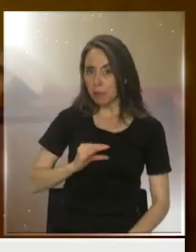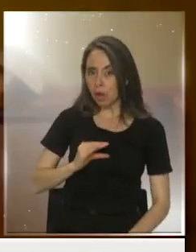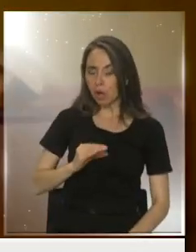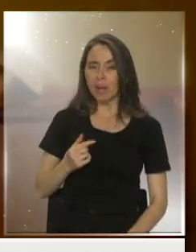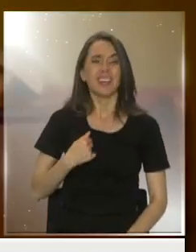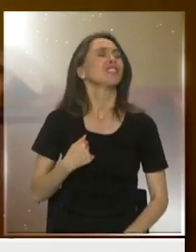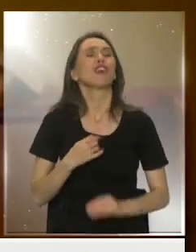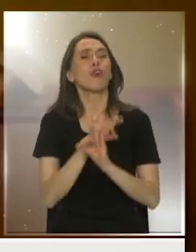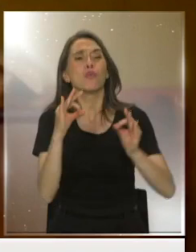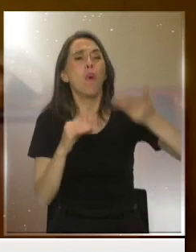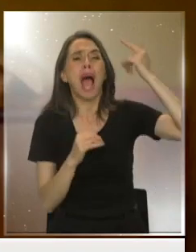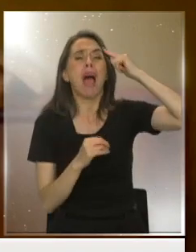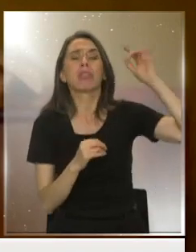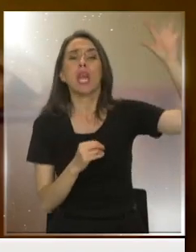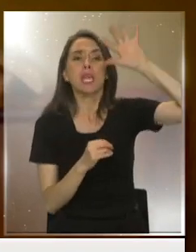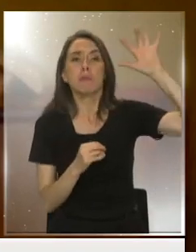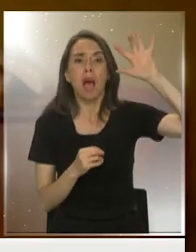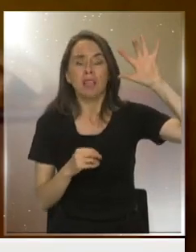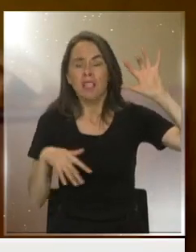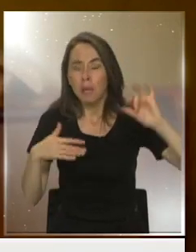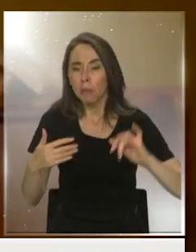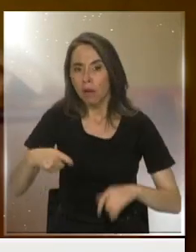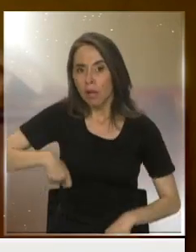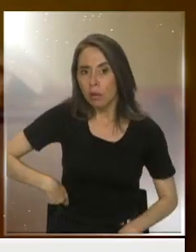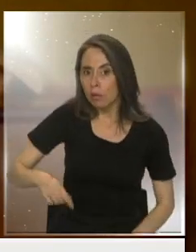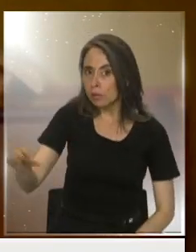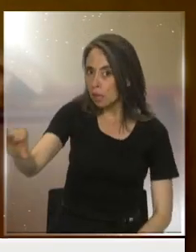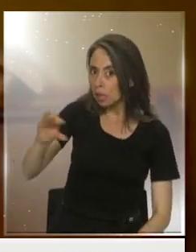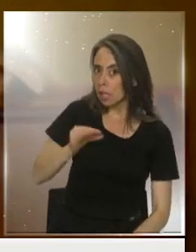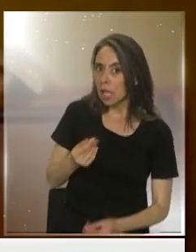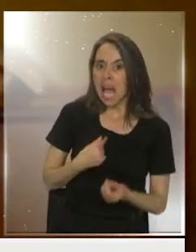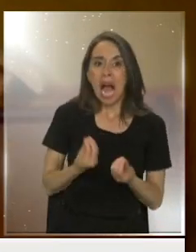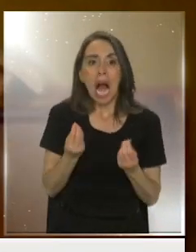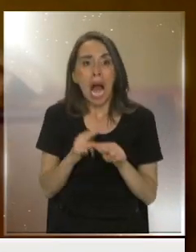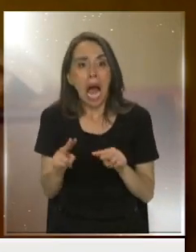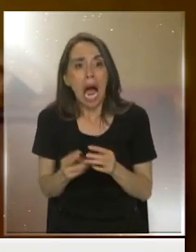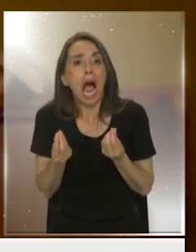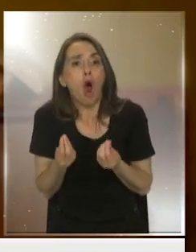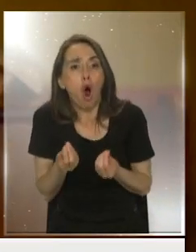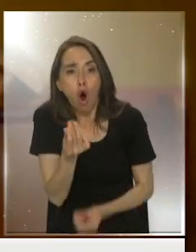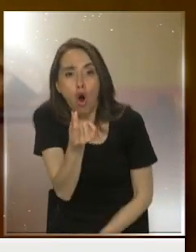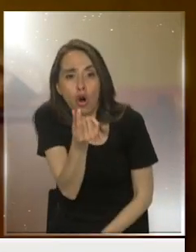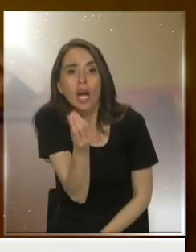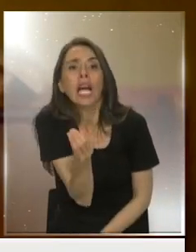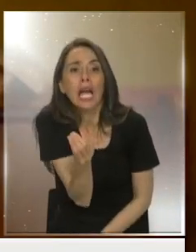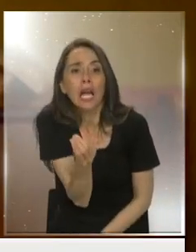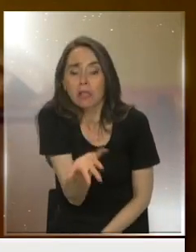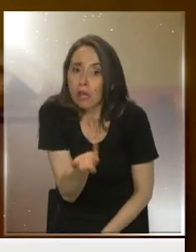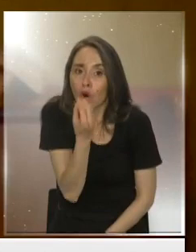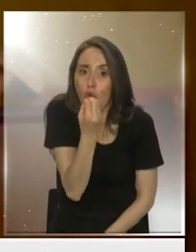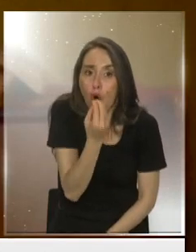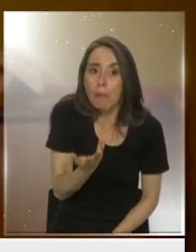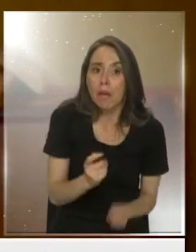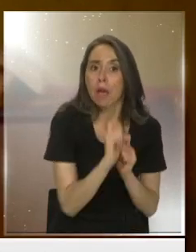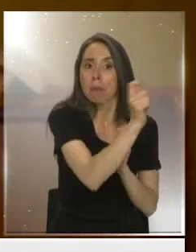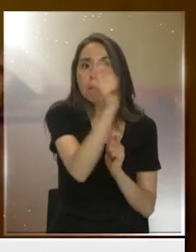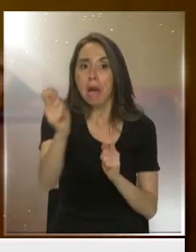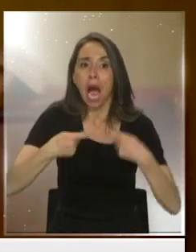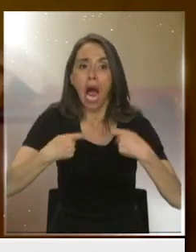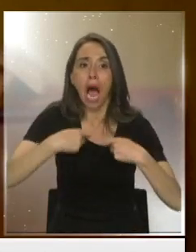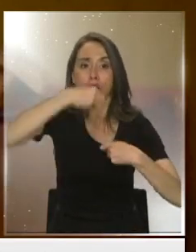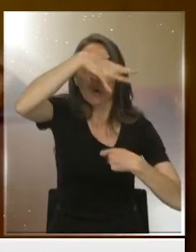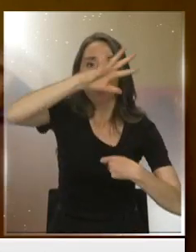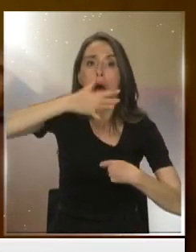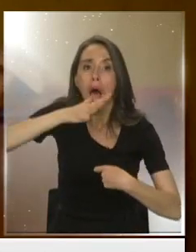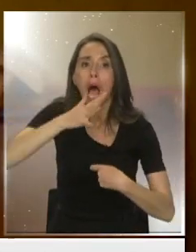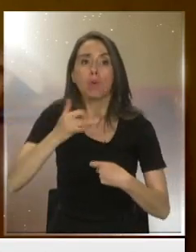pensaba realmente en esto, pero se dieron las cosas y había que solucionarlas. Porque hay que comer, hay que pagar los gastos, la